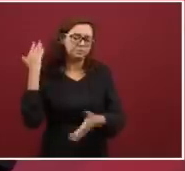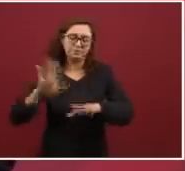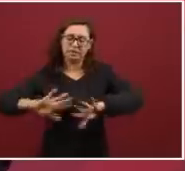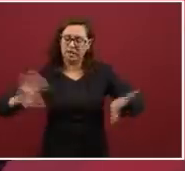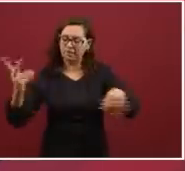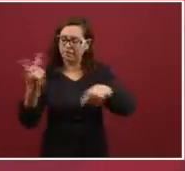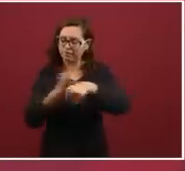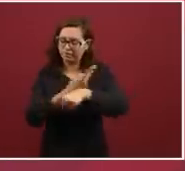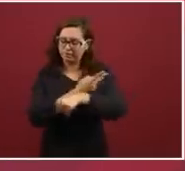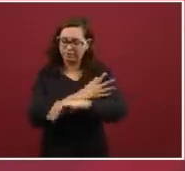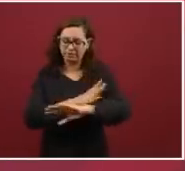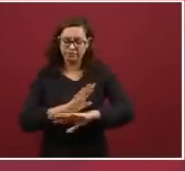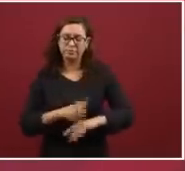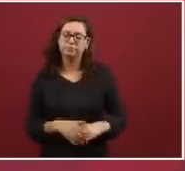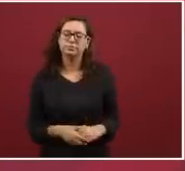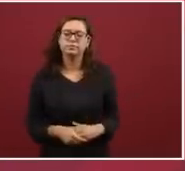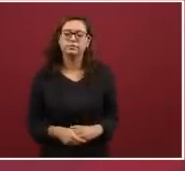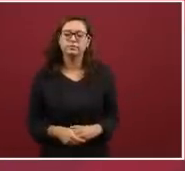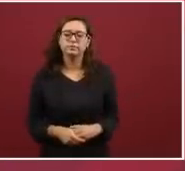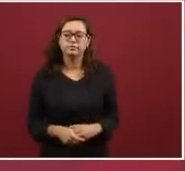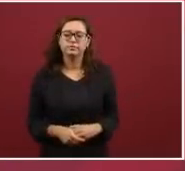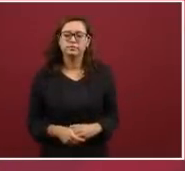pasado,